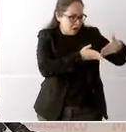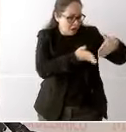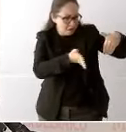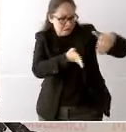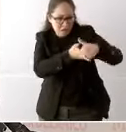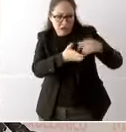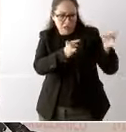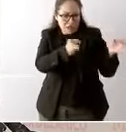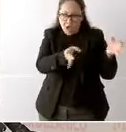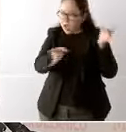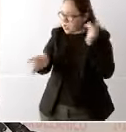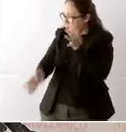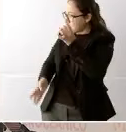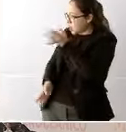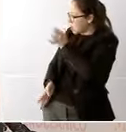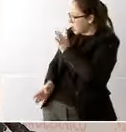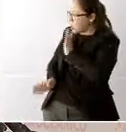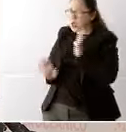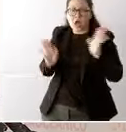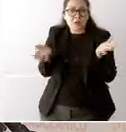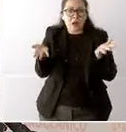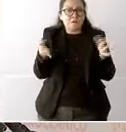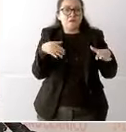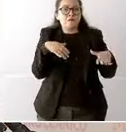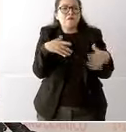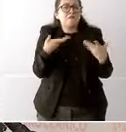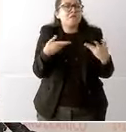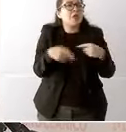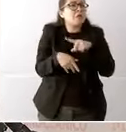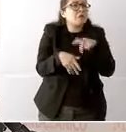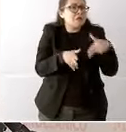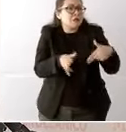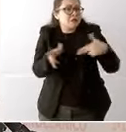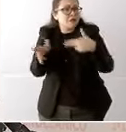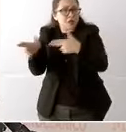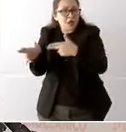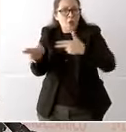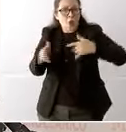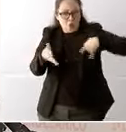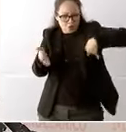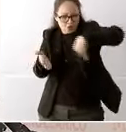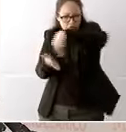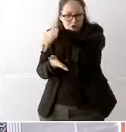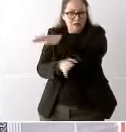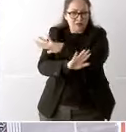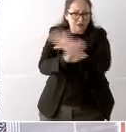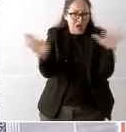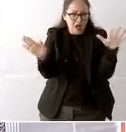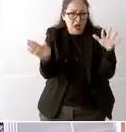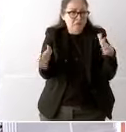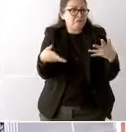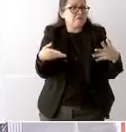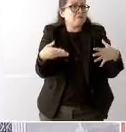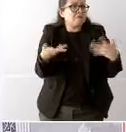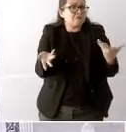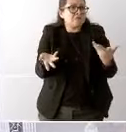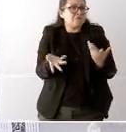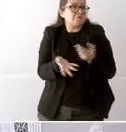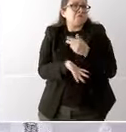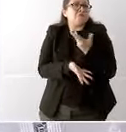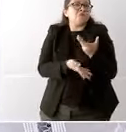ferrocarril, ¿por qué no emprendió el vuelo